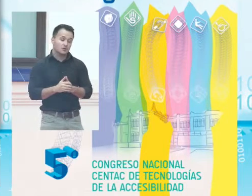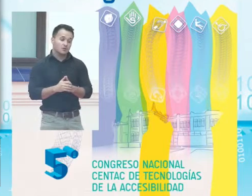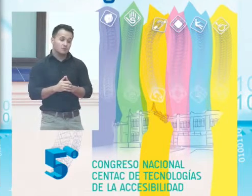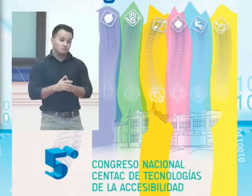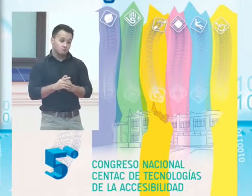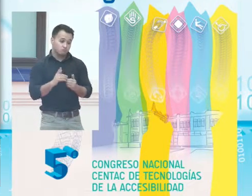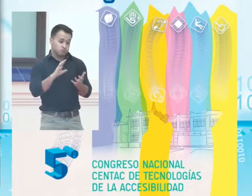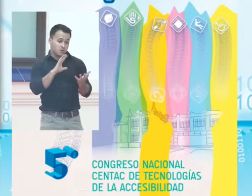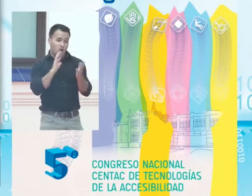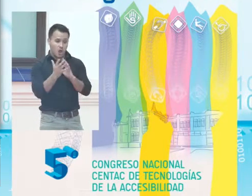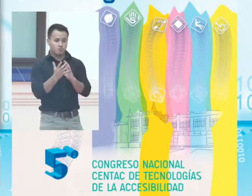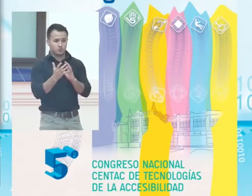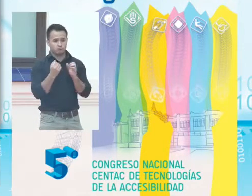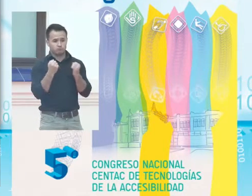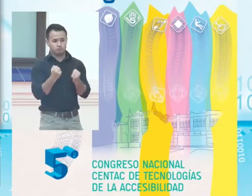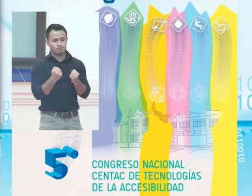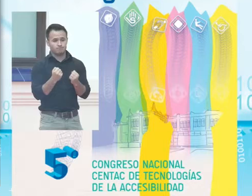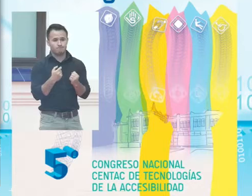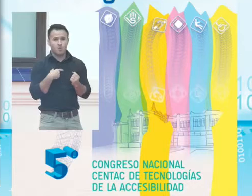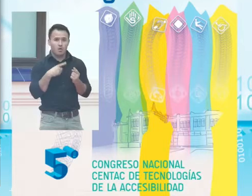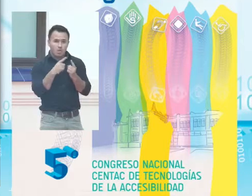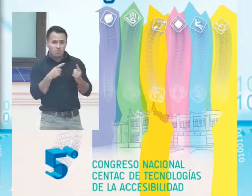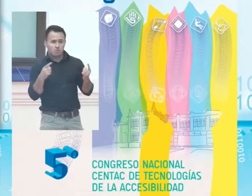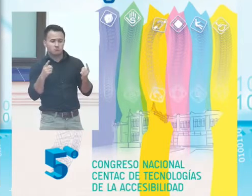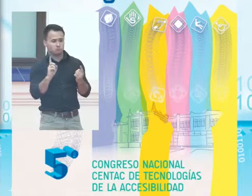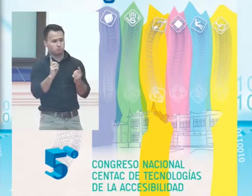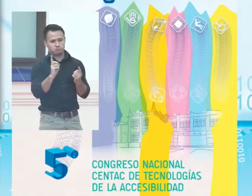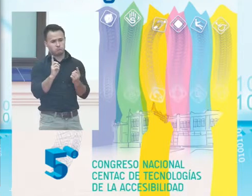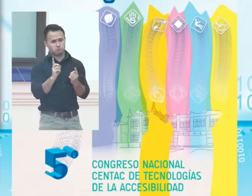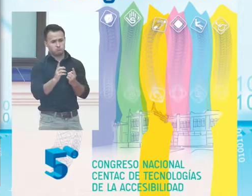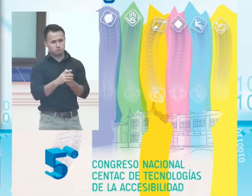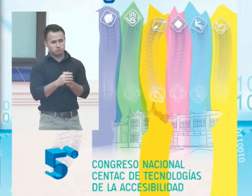grandes. No voy a profundizar mucho en